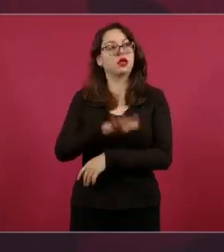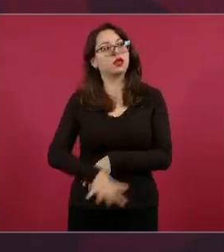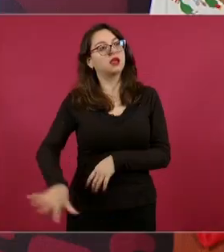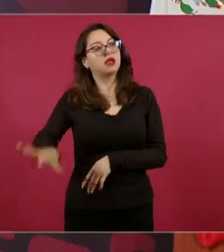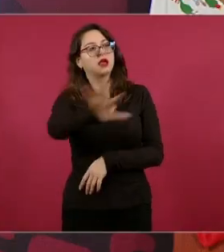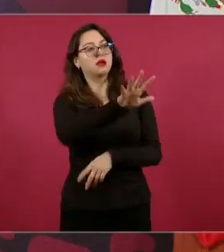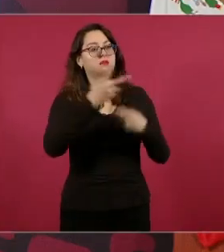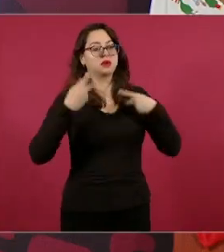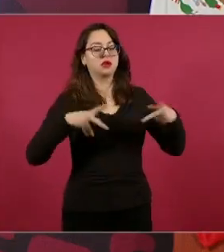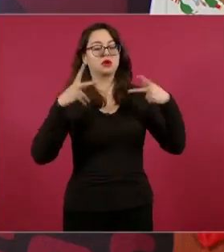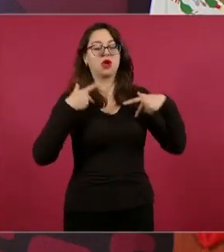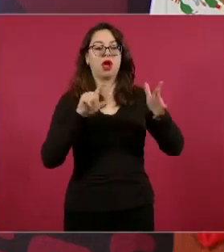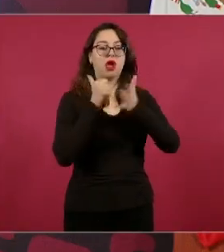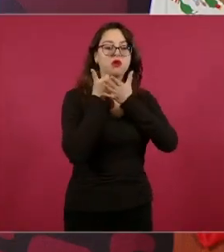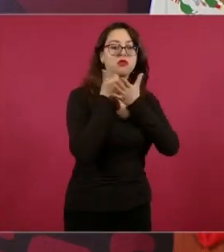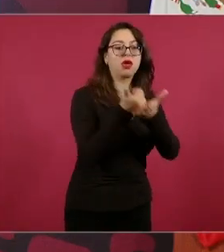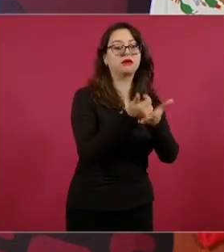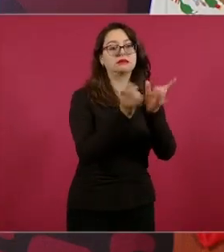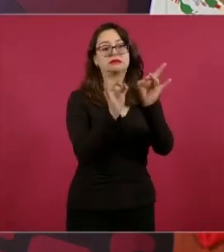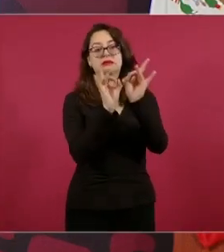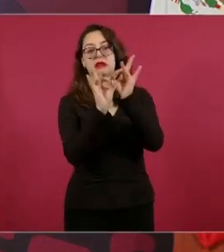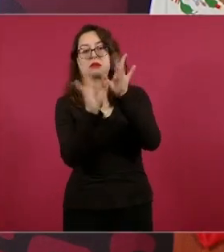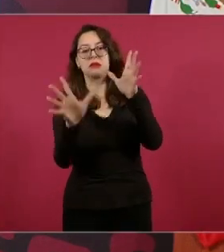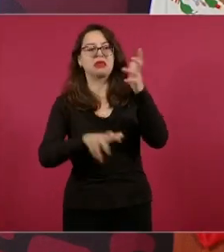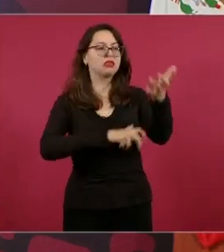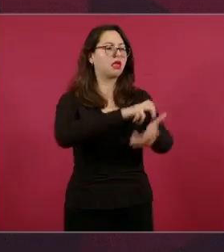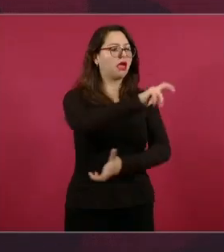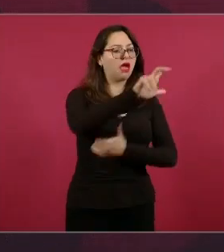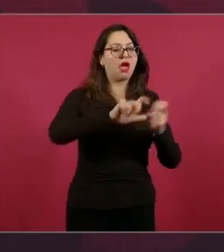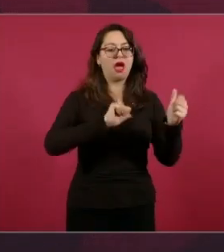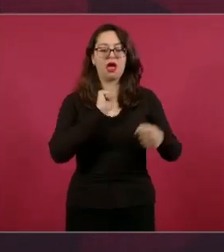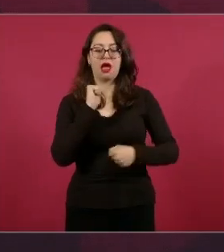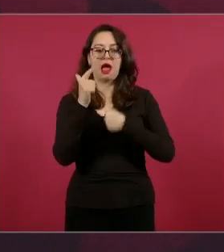población en casos de desastre.